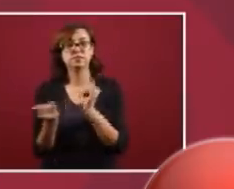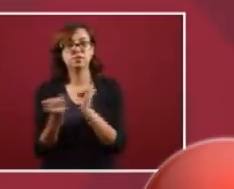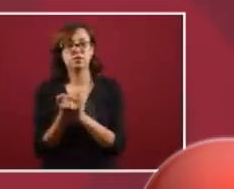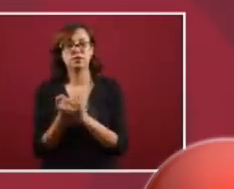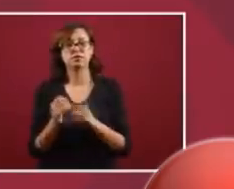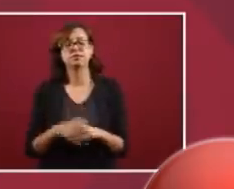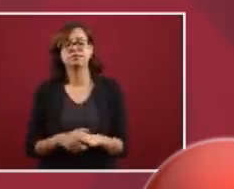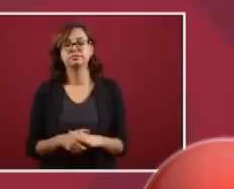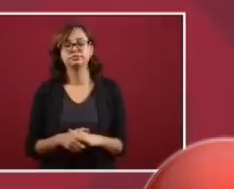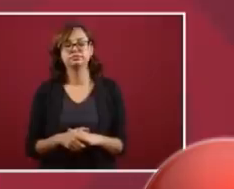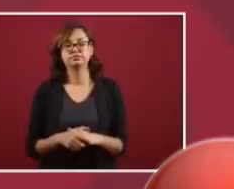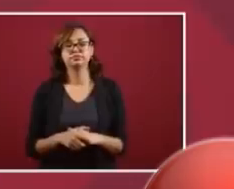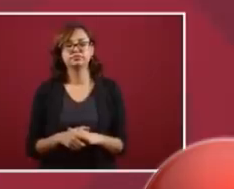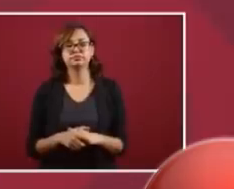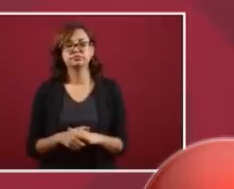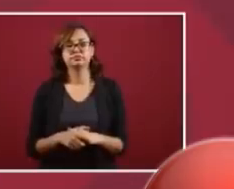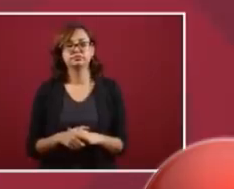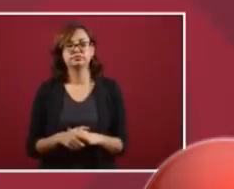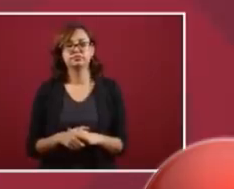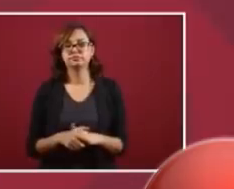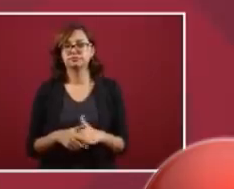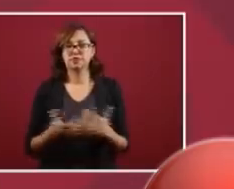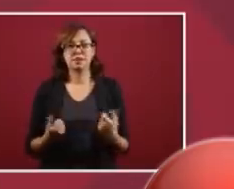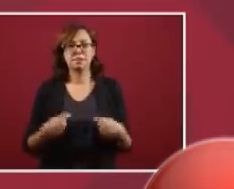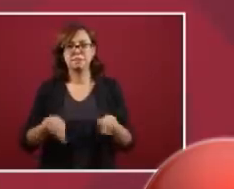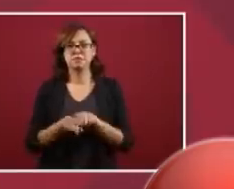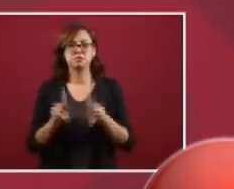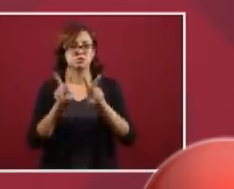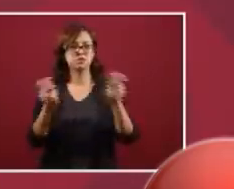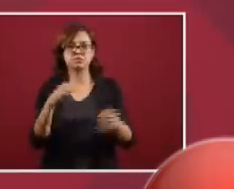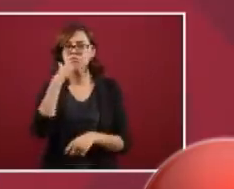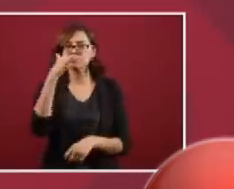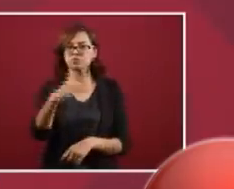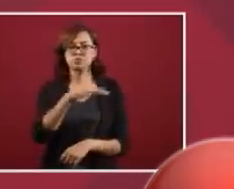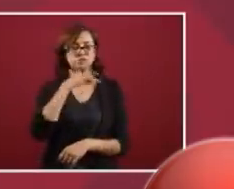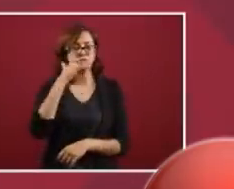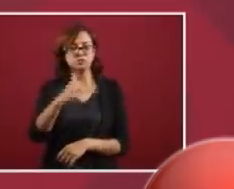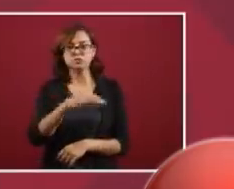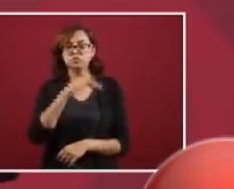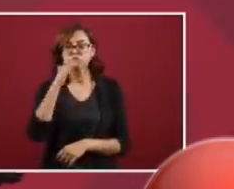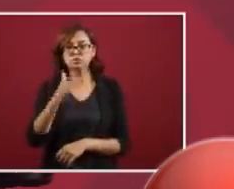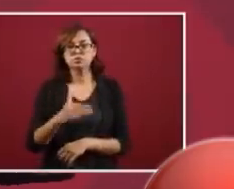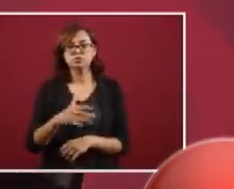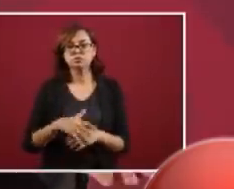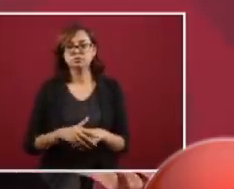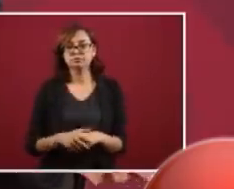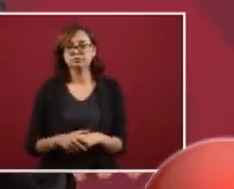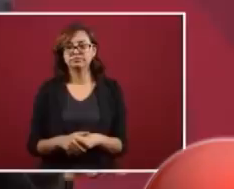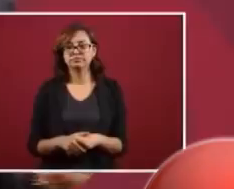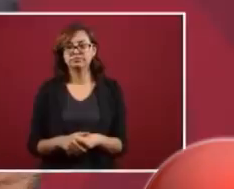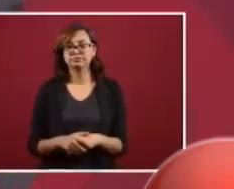Es lo mismo de la corrupción, o es una